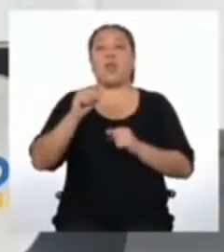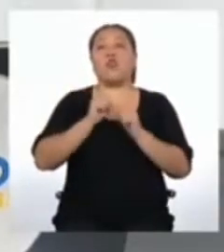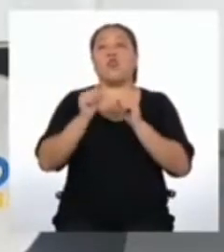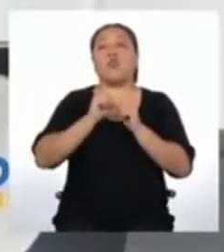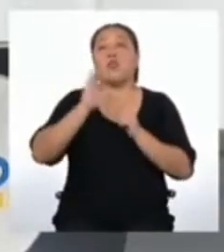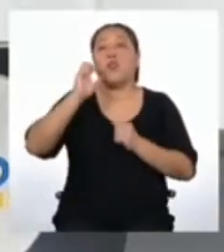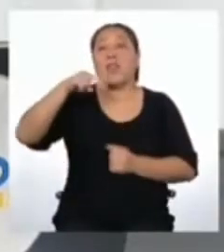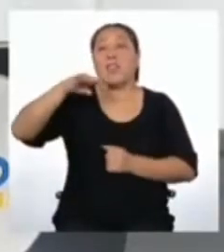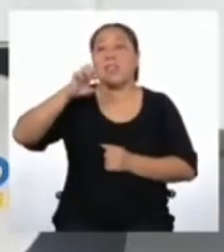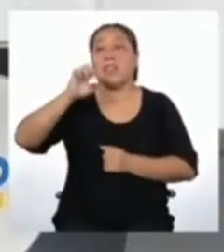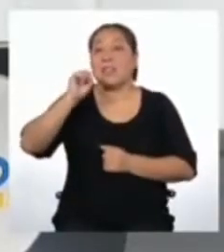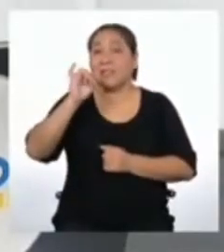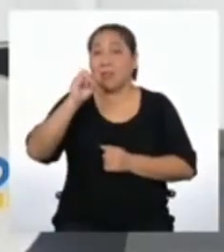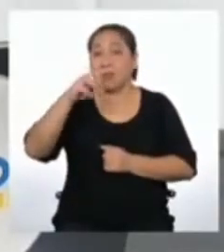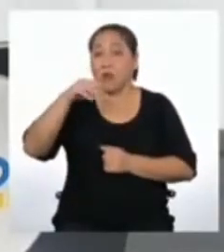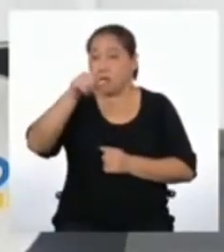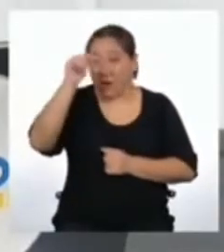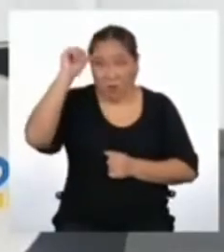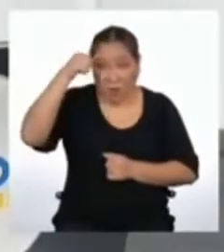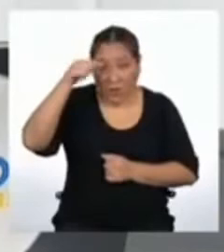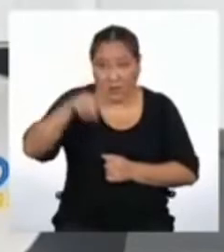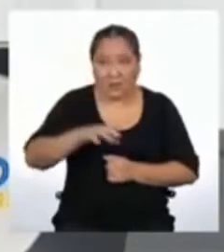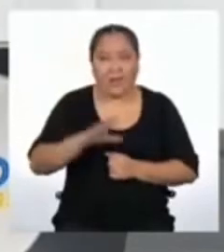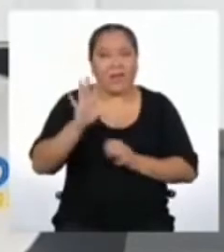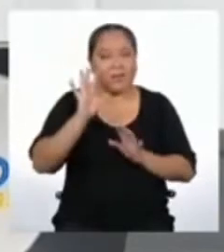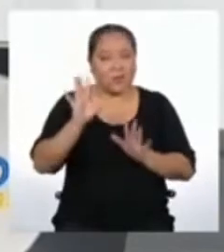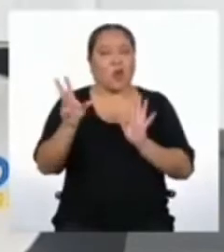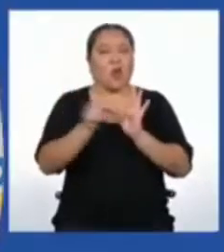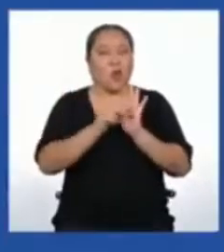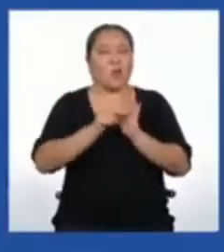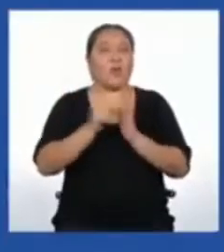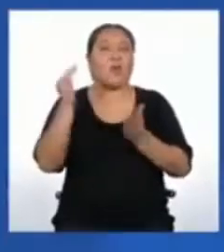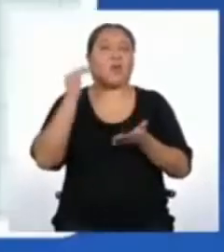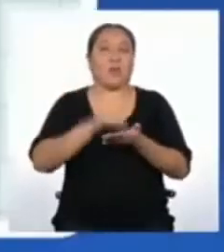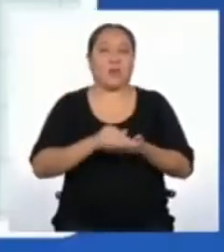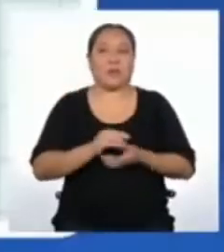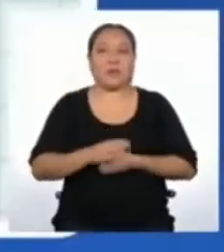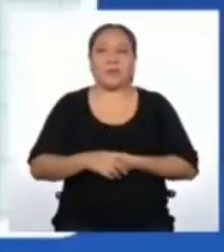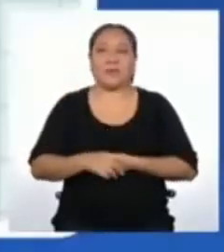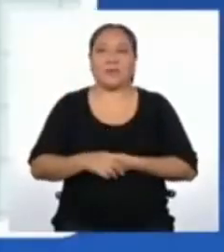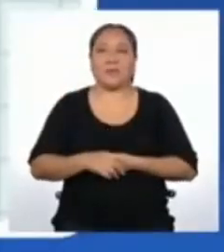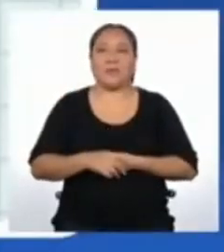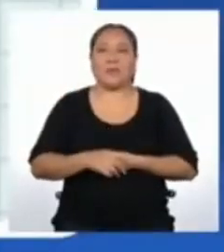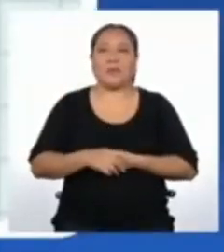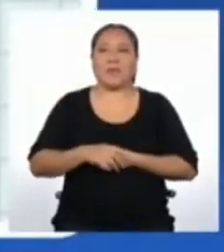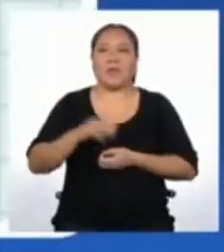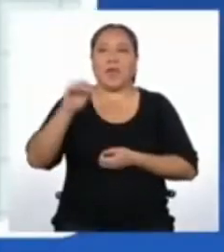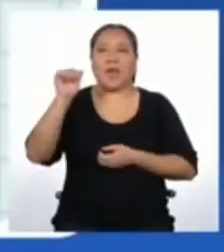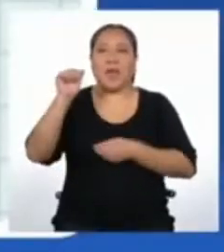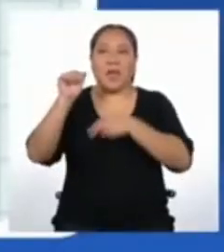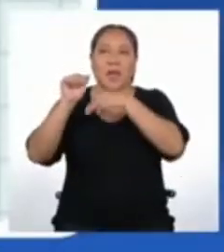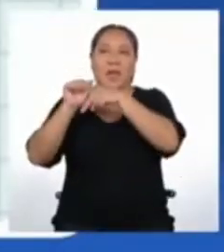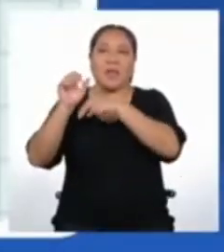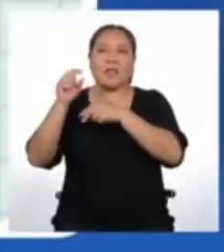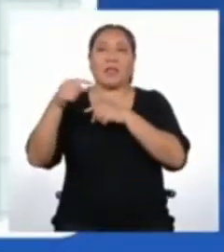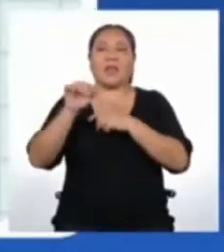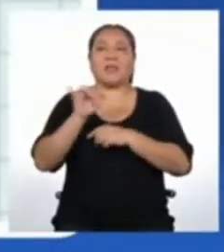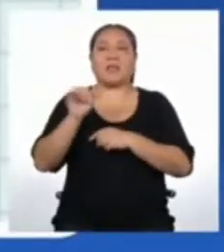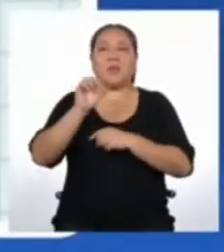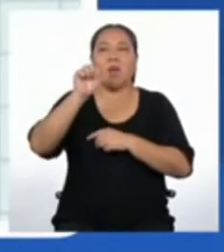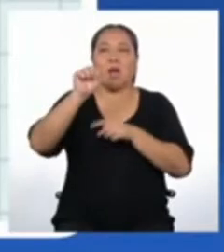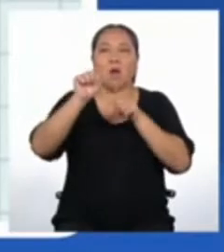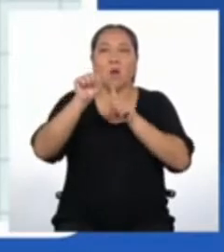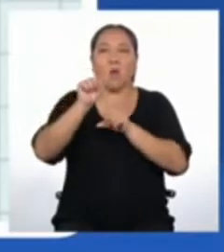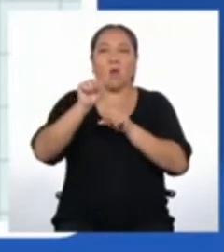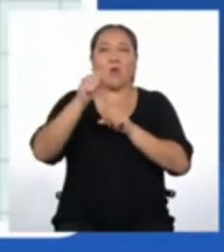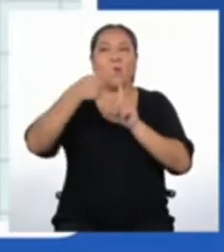¿La recuerdas? Calma, puedes copiarla de nuevo. Ya tenemos todo lo necesario para reemplazar la fórmula,